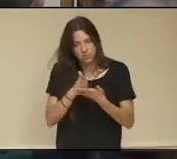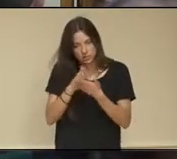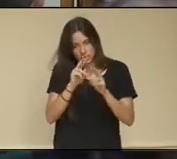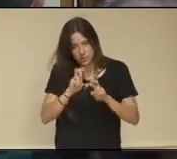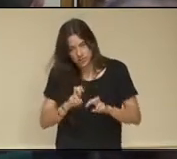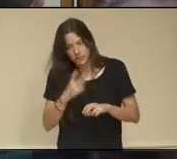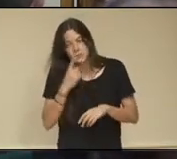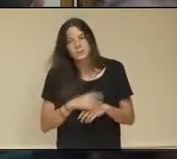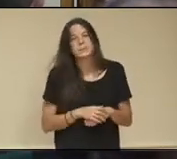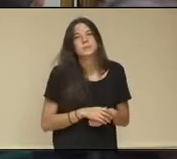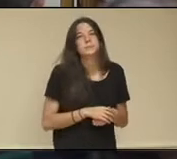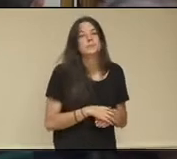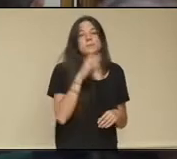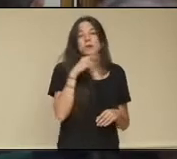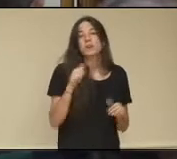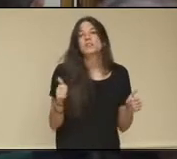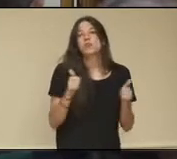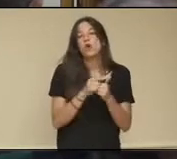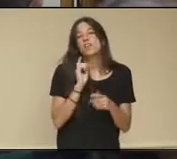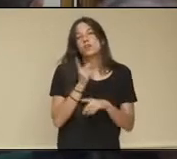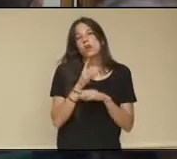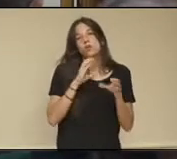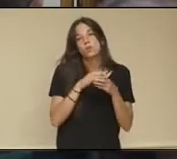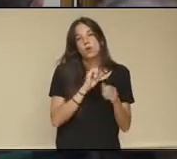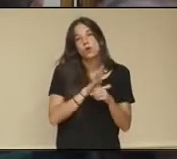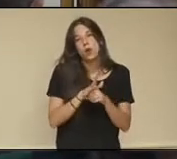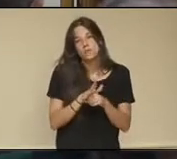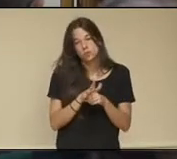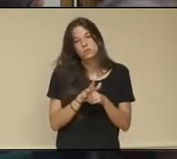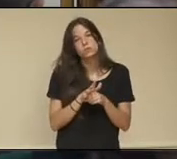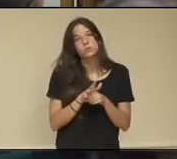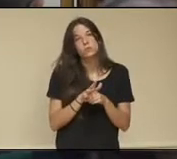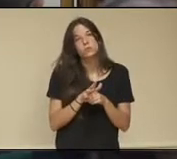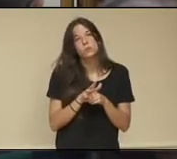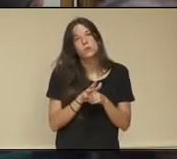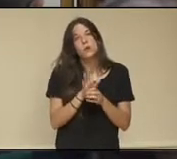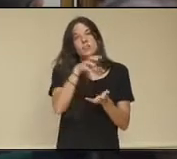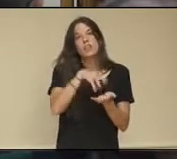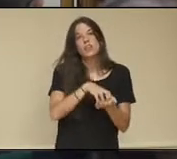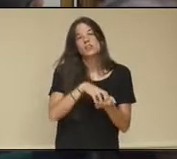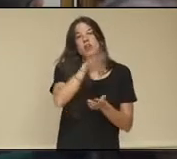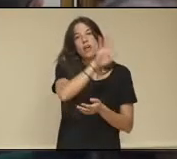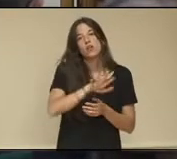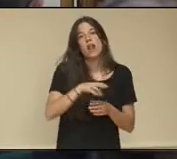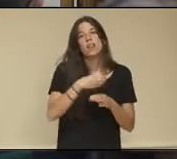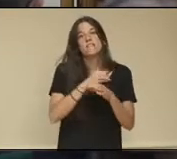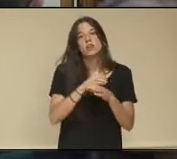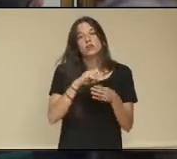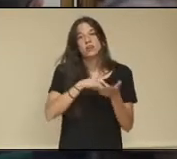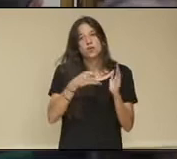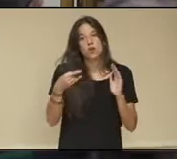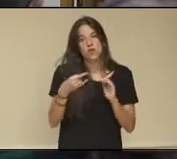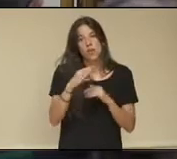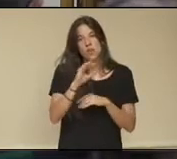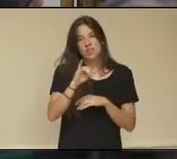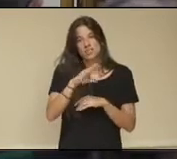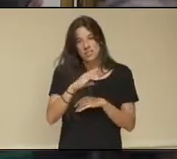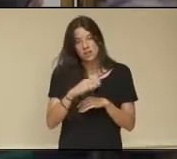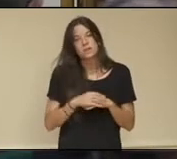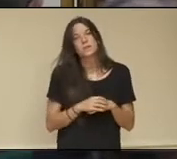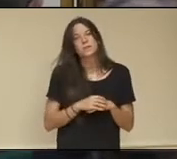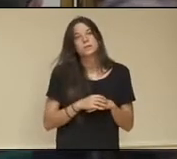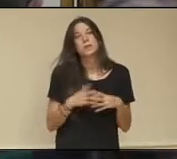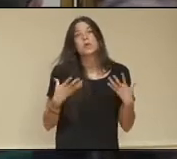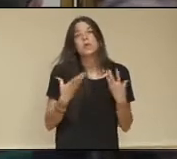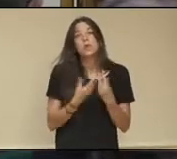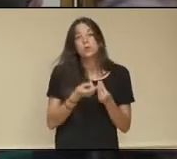ella es ahora codirectora del grupo de coronavirus del Centro Nacional de Biotecnología, el CSIC, junto